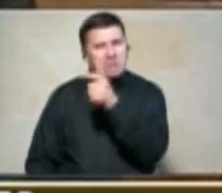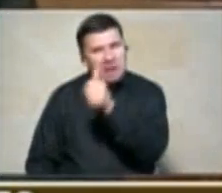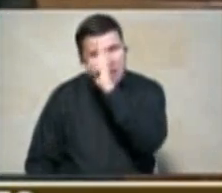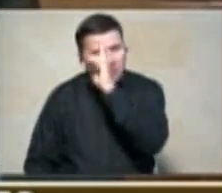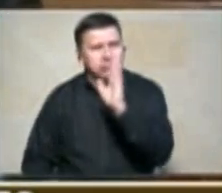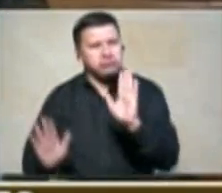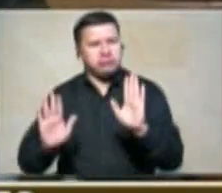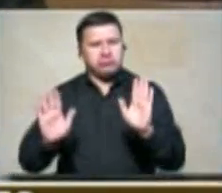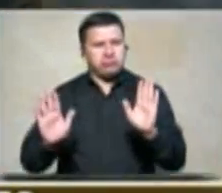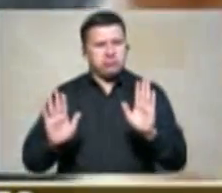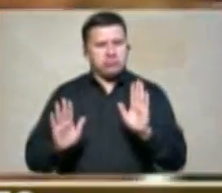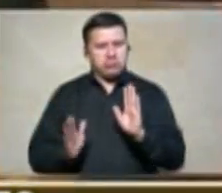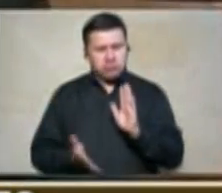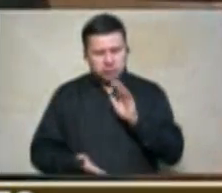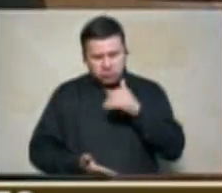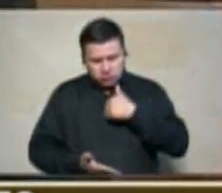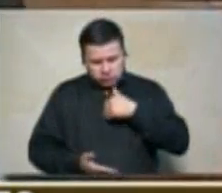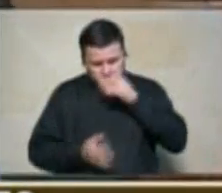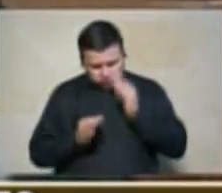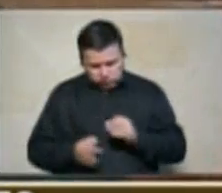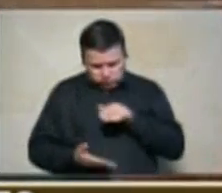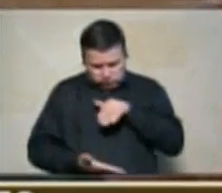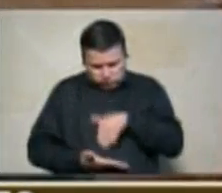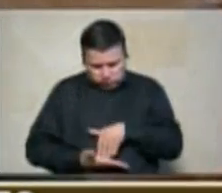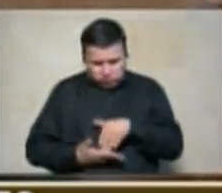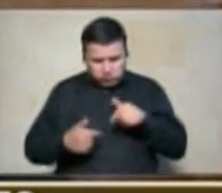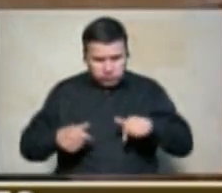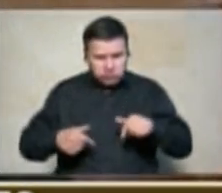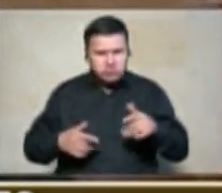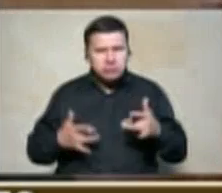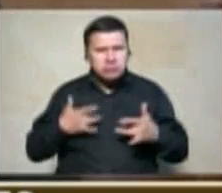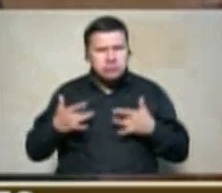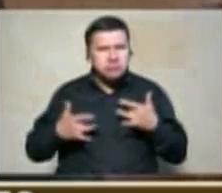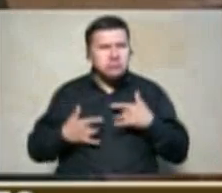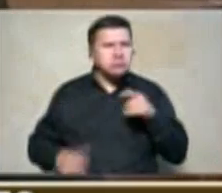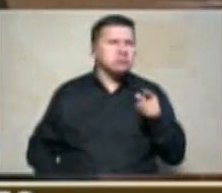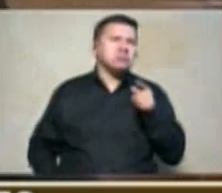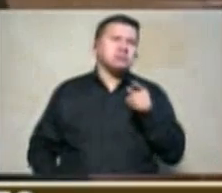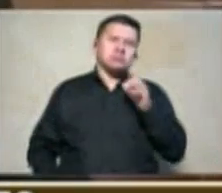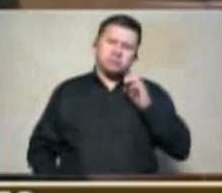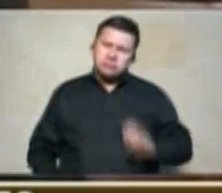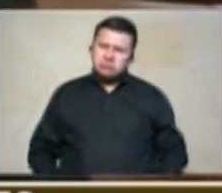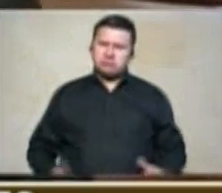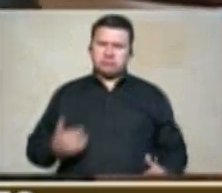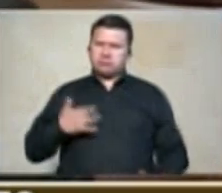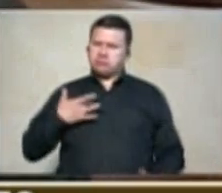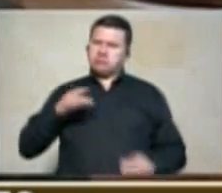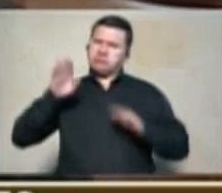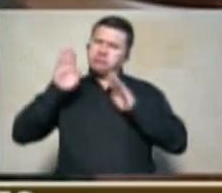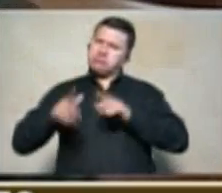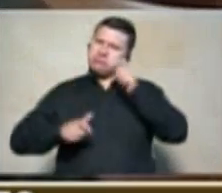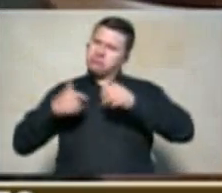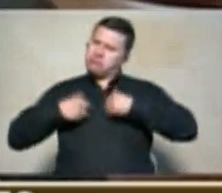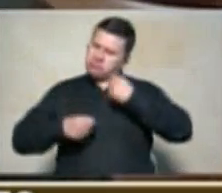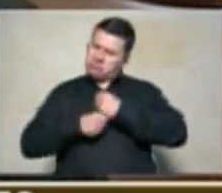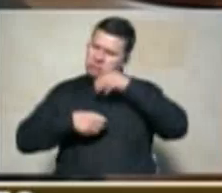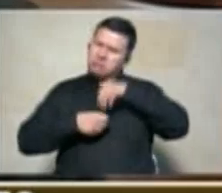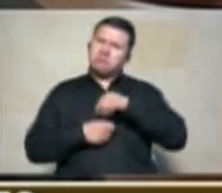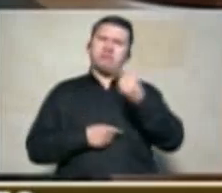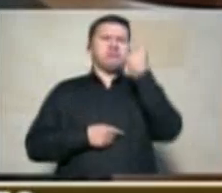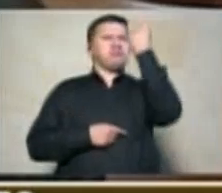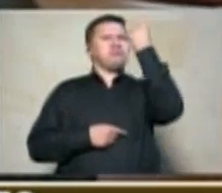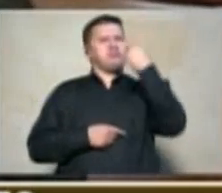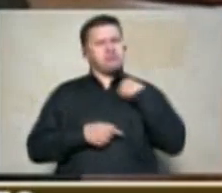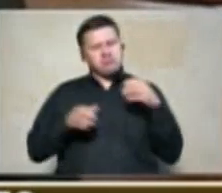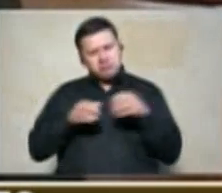percibimos como ciudadanos, como representantes, como dirigentes de una zona que también ha sido afectada por